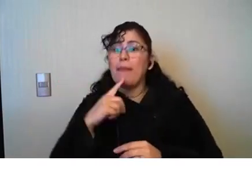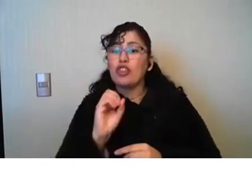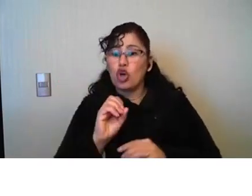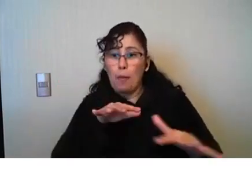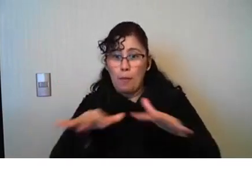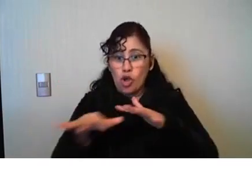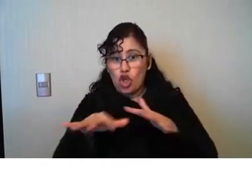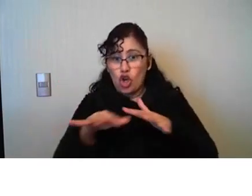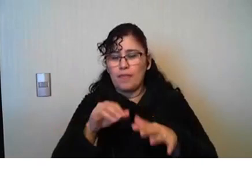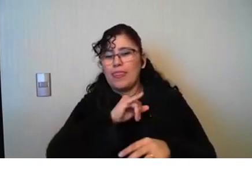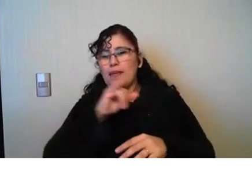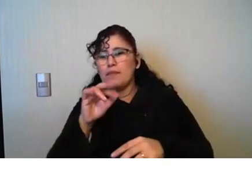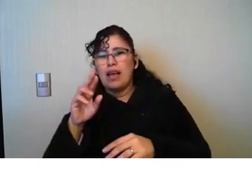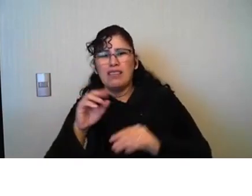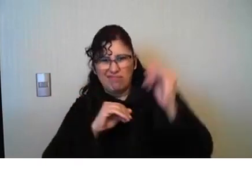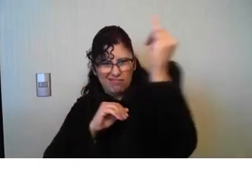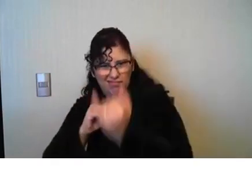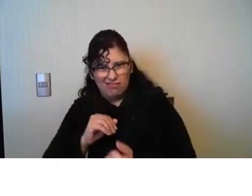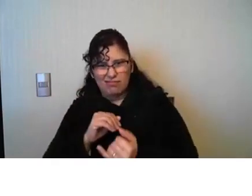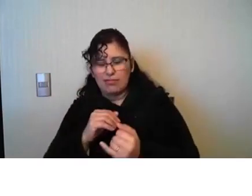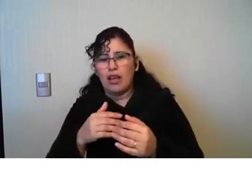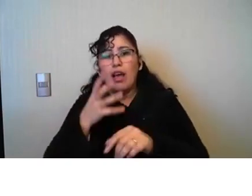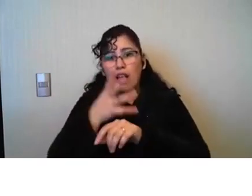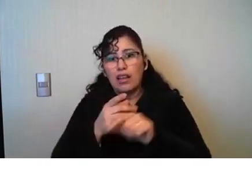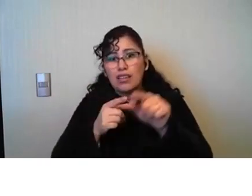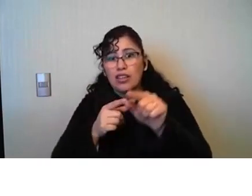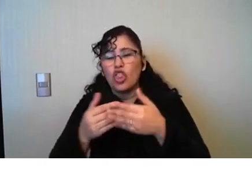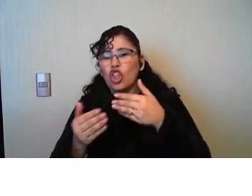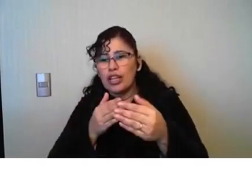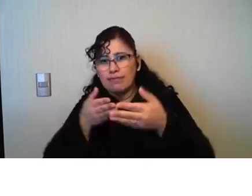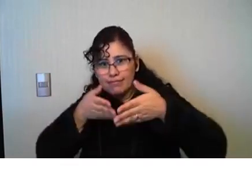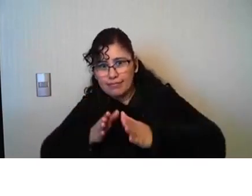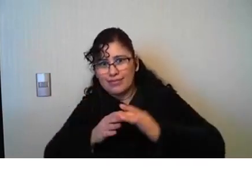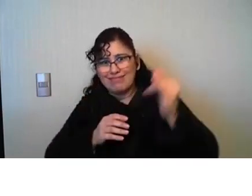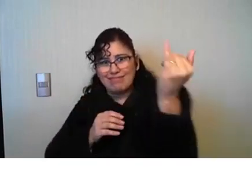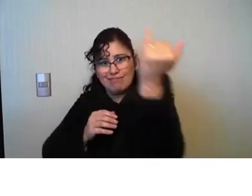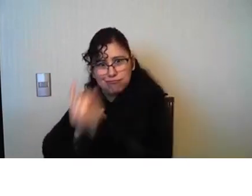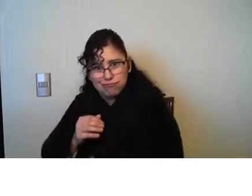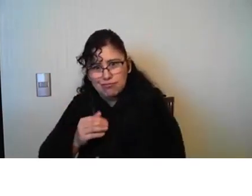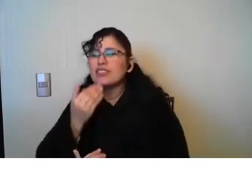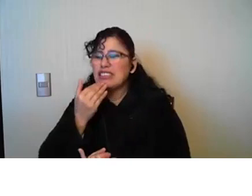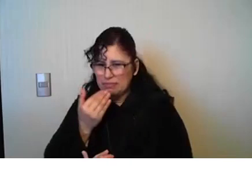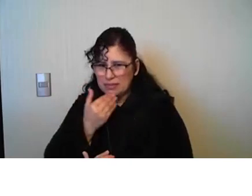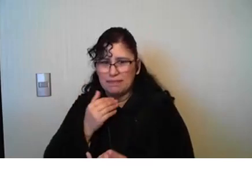rubroespinal, que hay una diferencia en su origen en el núcleo rojo. Y también es cruzado en origen.